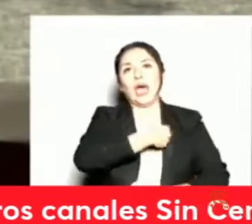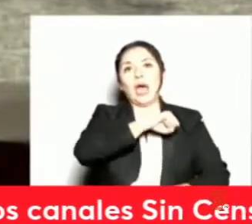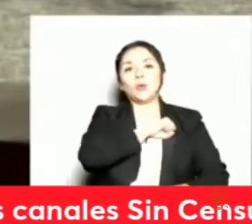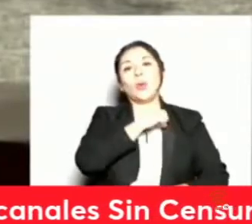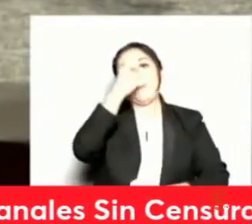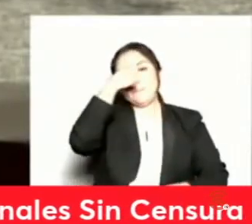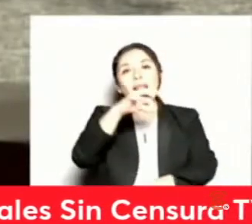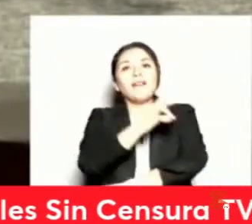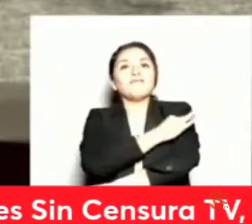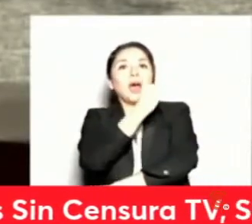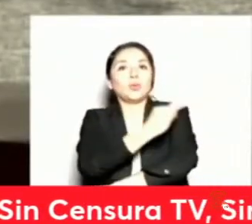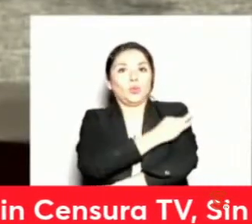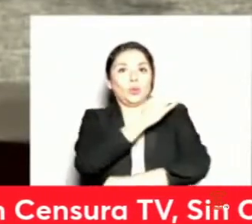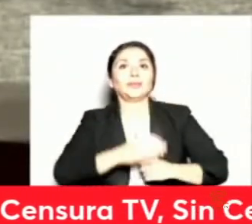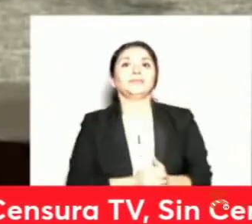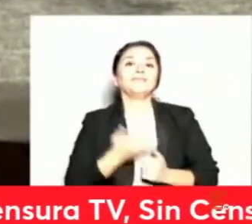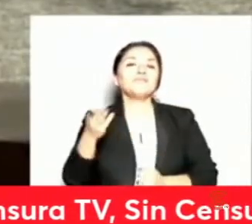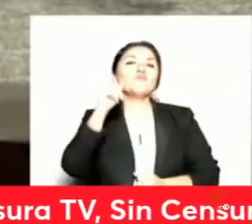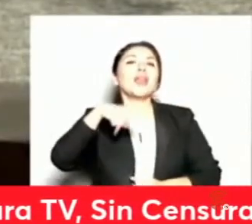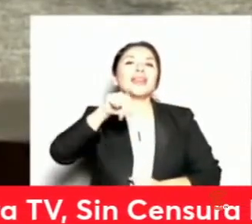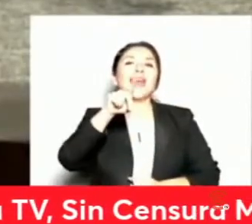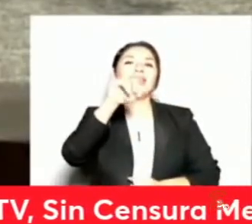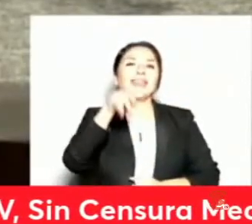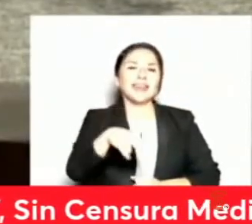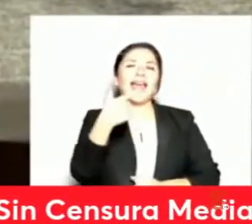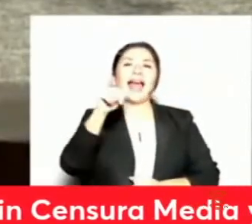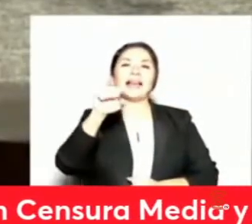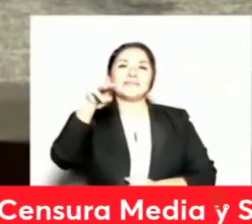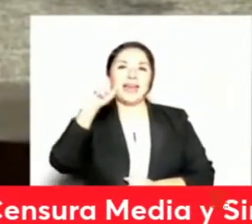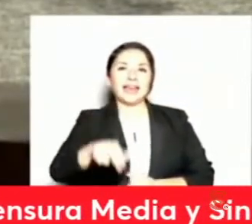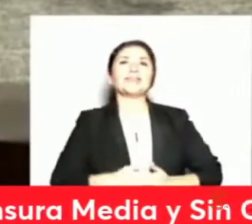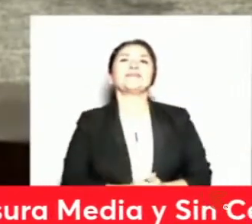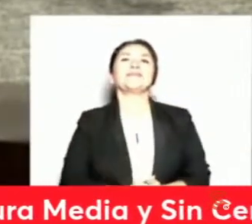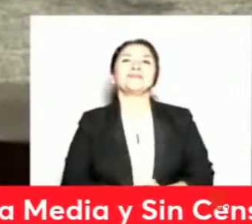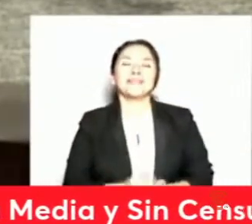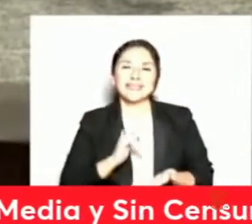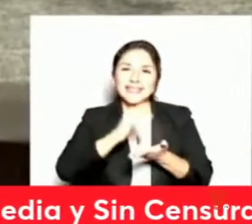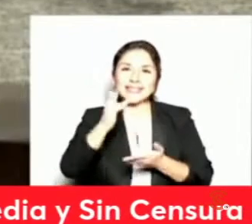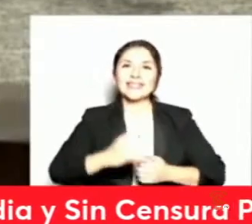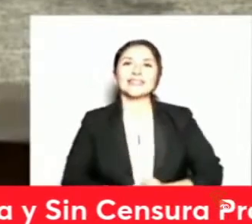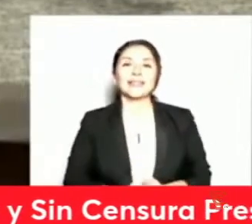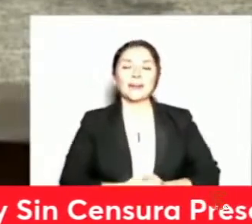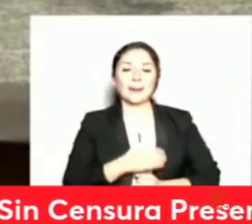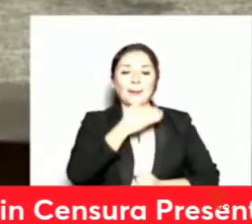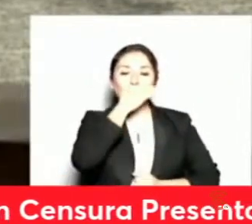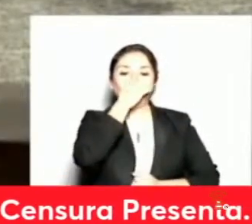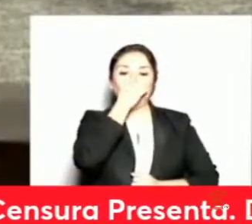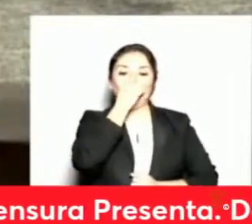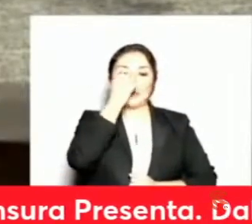de Vacunación. Nadine Florán Gassman. Gracias.